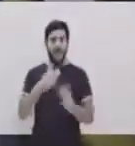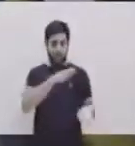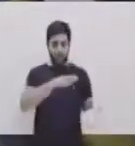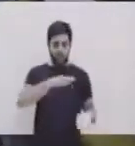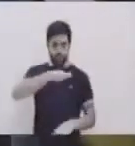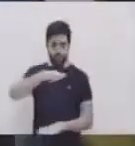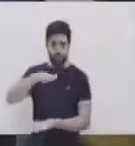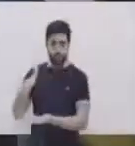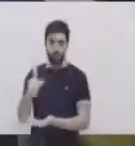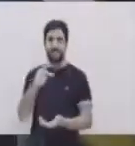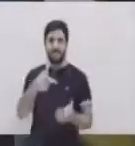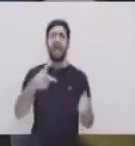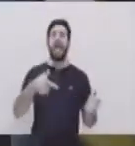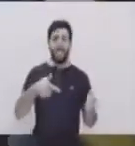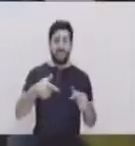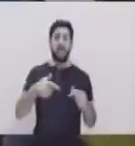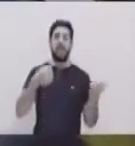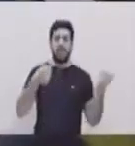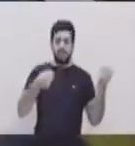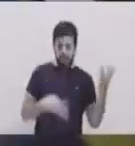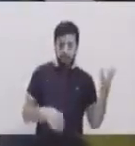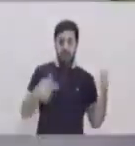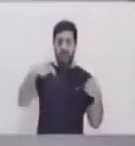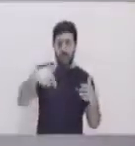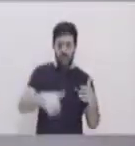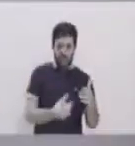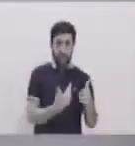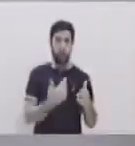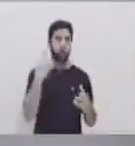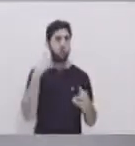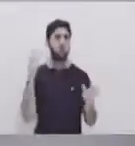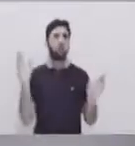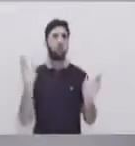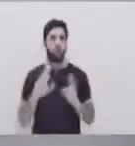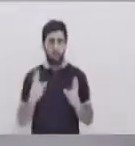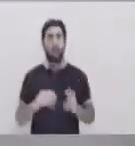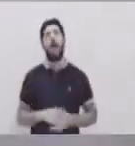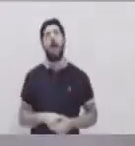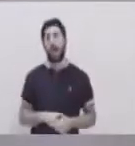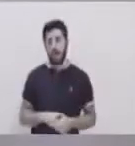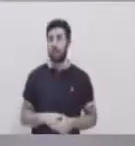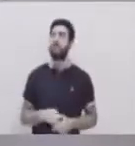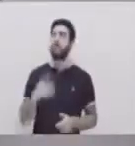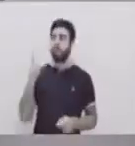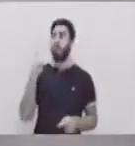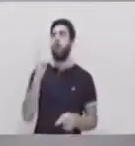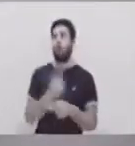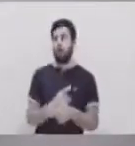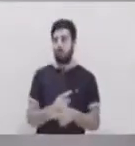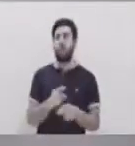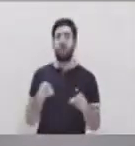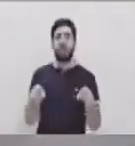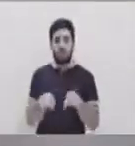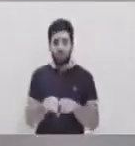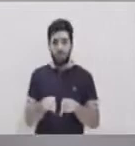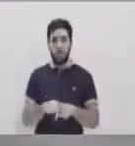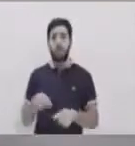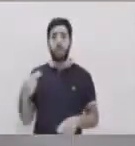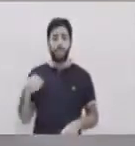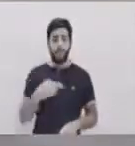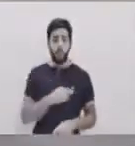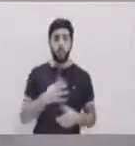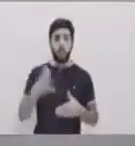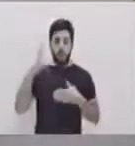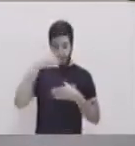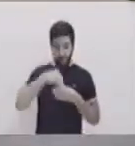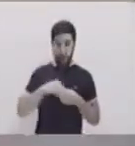de la guitarra. Exactamente. Es así como dice nuestro amigo, es exacto. Resulta que nosotros en